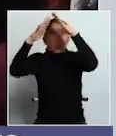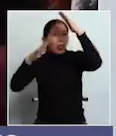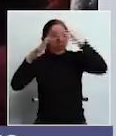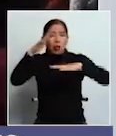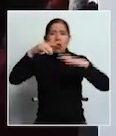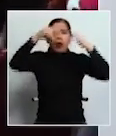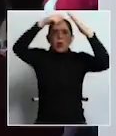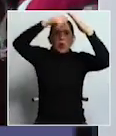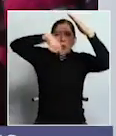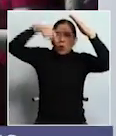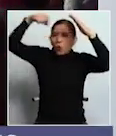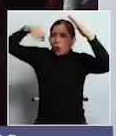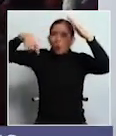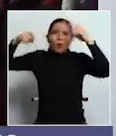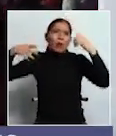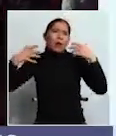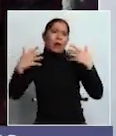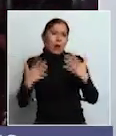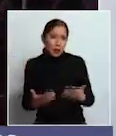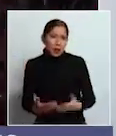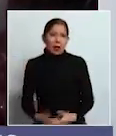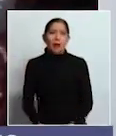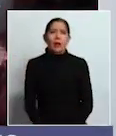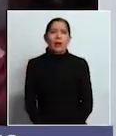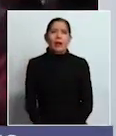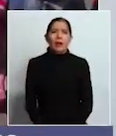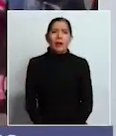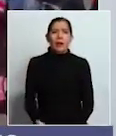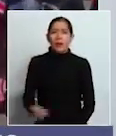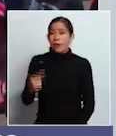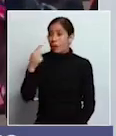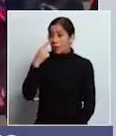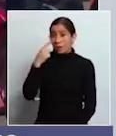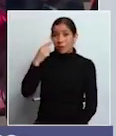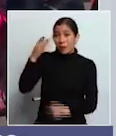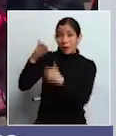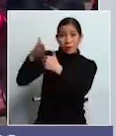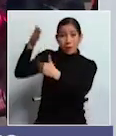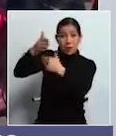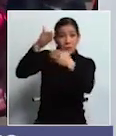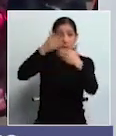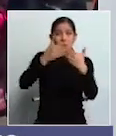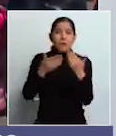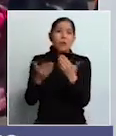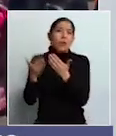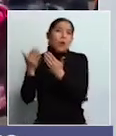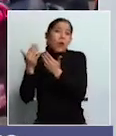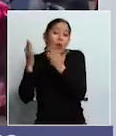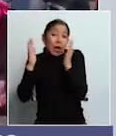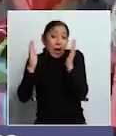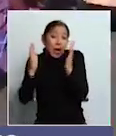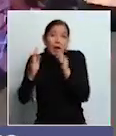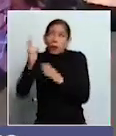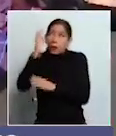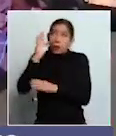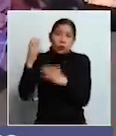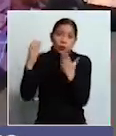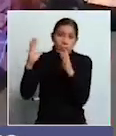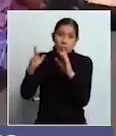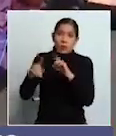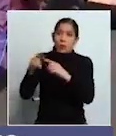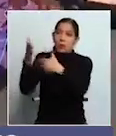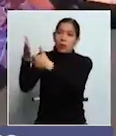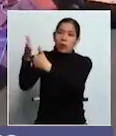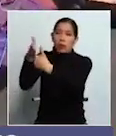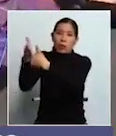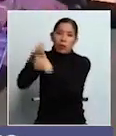muchas necesidades. Incluso desde acá mismo tenemos rajaduras en las paredes que no, ojalá Dios no quiera, puede caer cualquier momento y esperemos que no